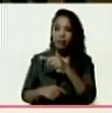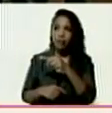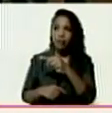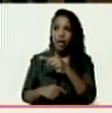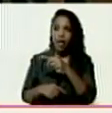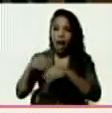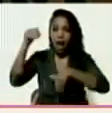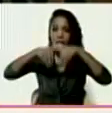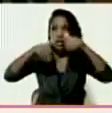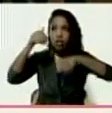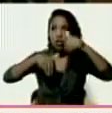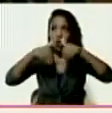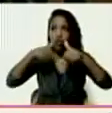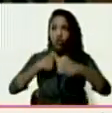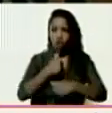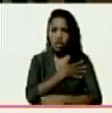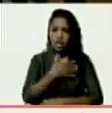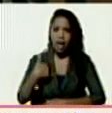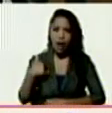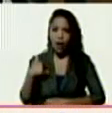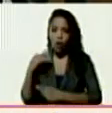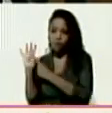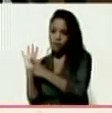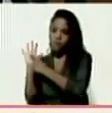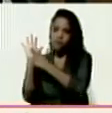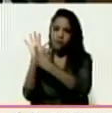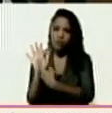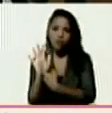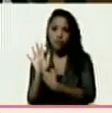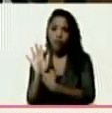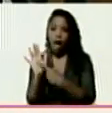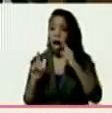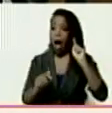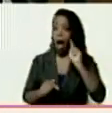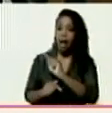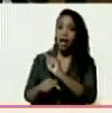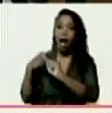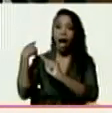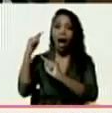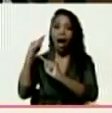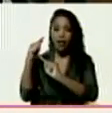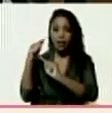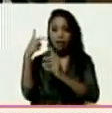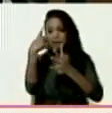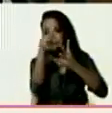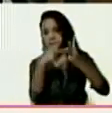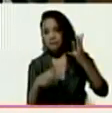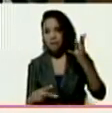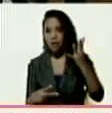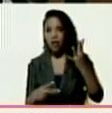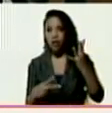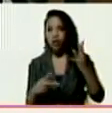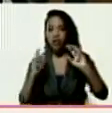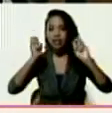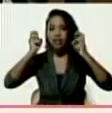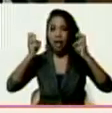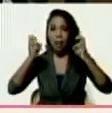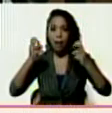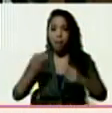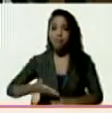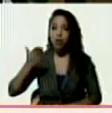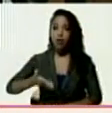Dentro de esa elección, yo quiero destacar que allí hay varios hechos significativos. El